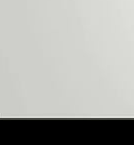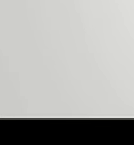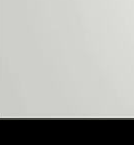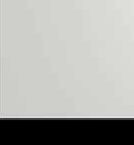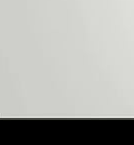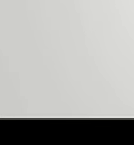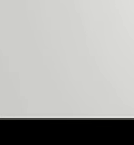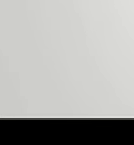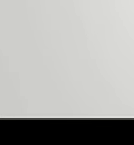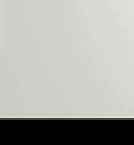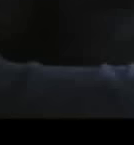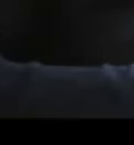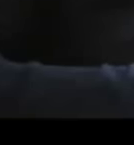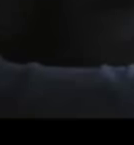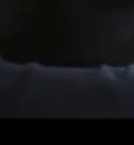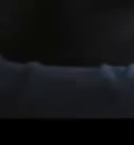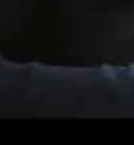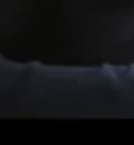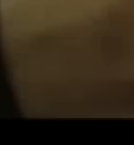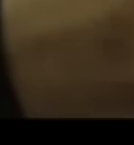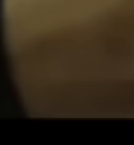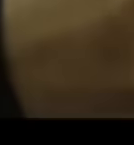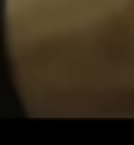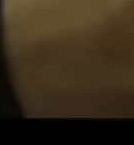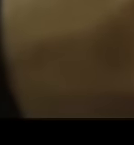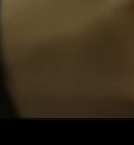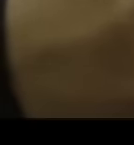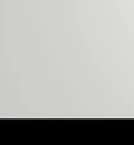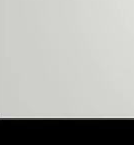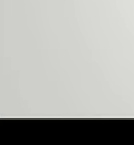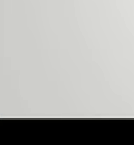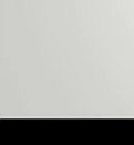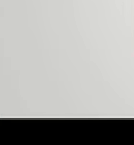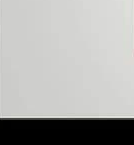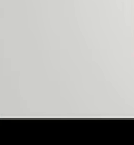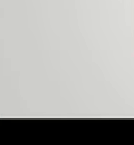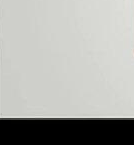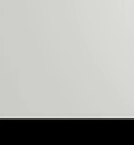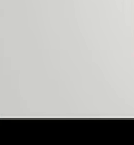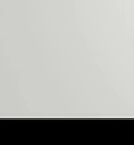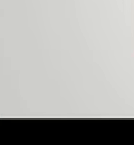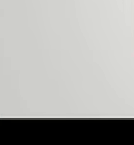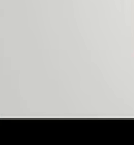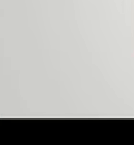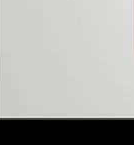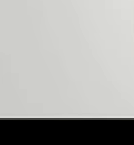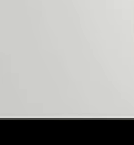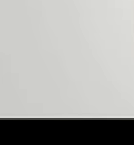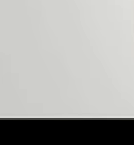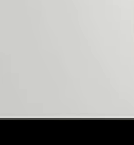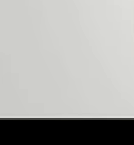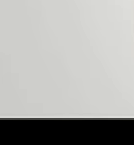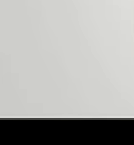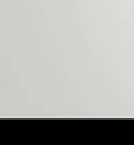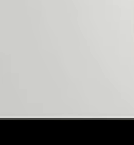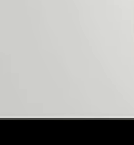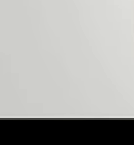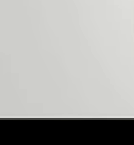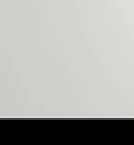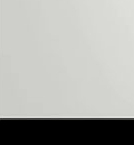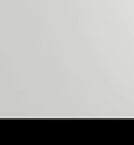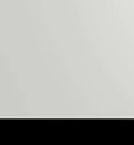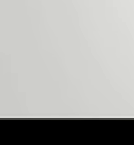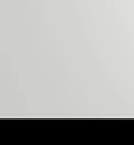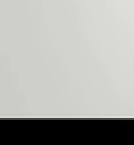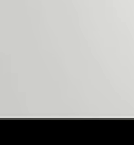y seguimos cumpliendo. Se han entregado más de 60 millones de dólares, demostrando así que es la aseguradora más sólida del